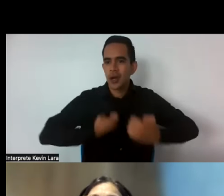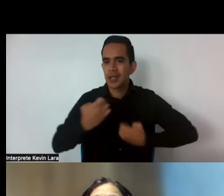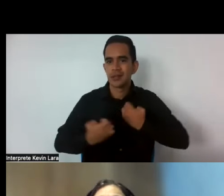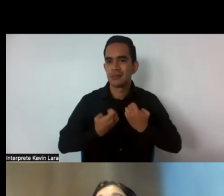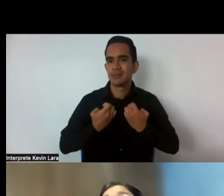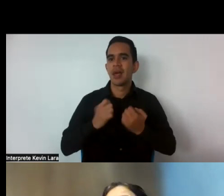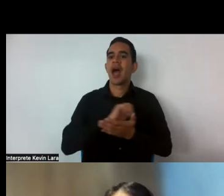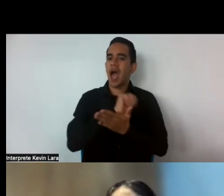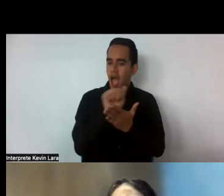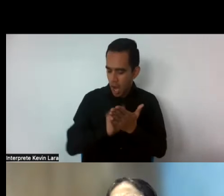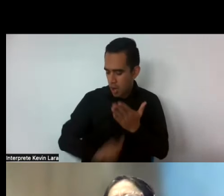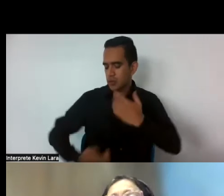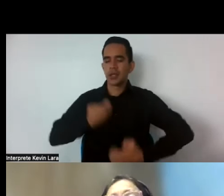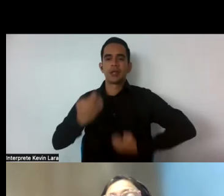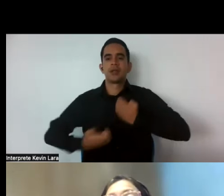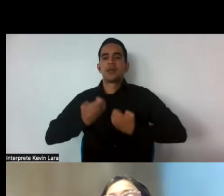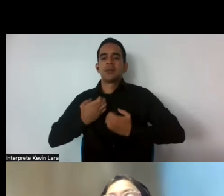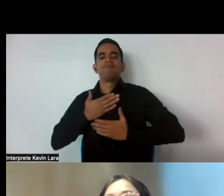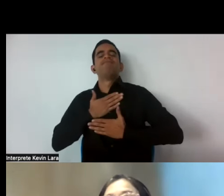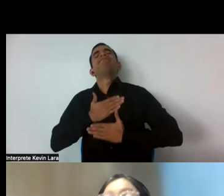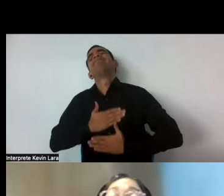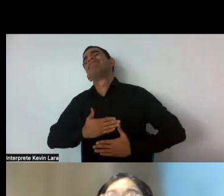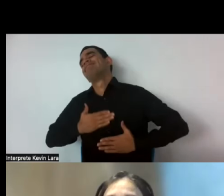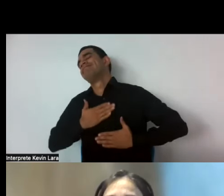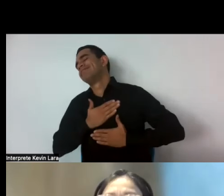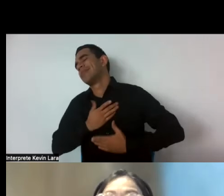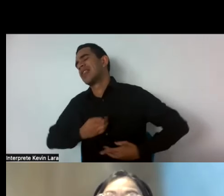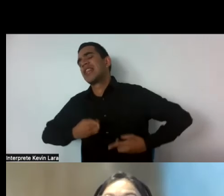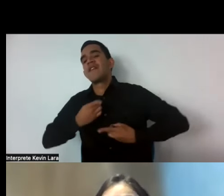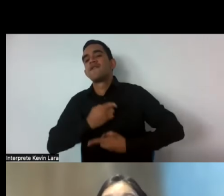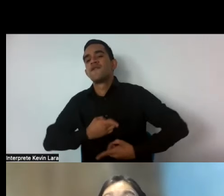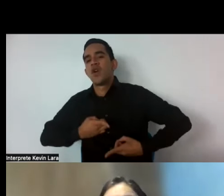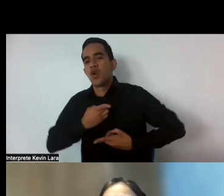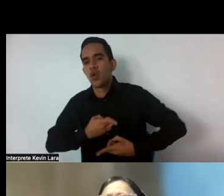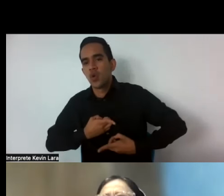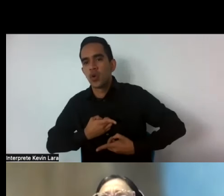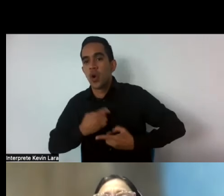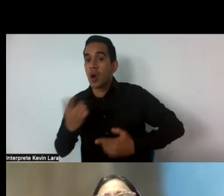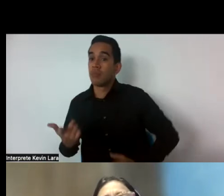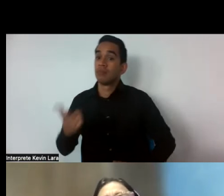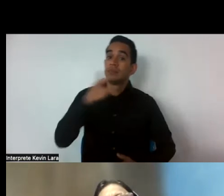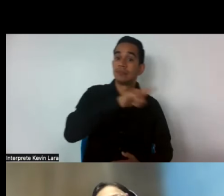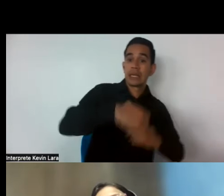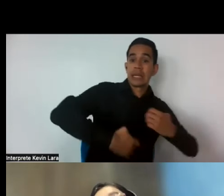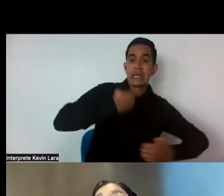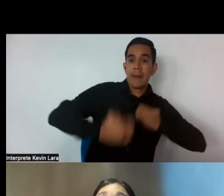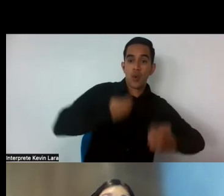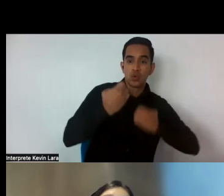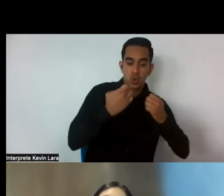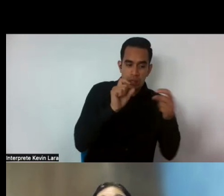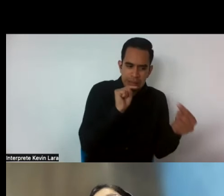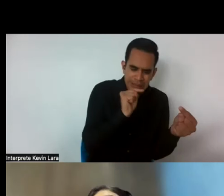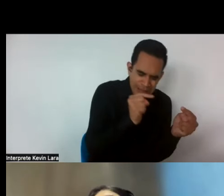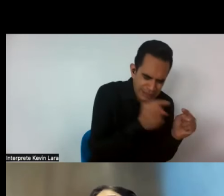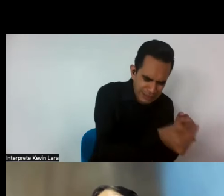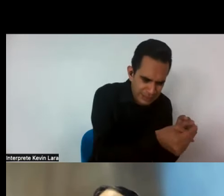al disfrute y otras que están asociadas al placer, al dolor, perdón. ¿Sí? Y esas del disfrute, ¿cuáles son? Cuando yo